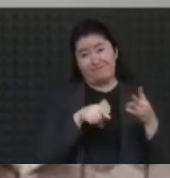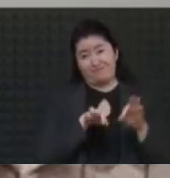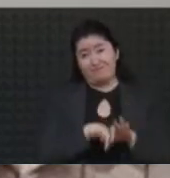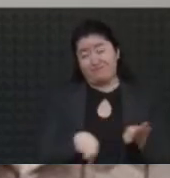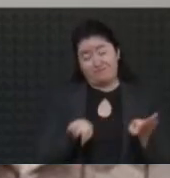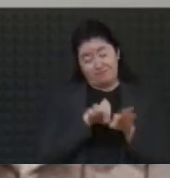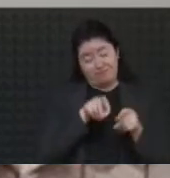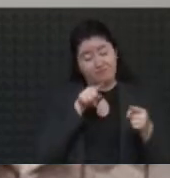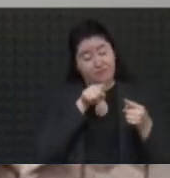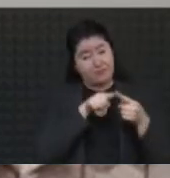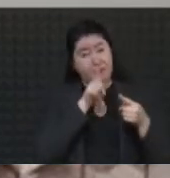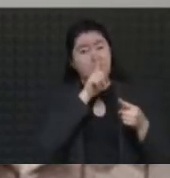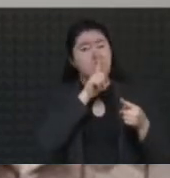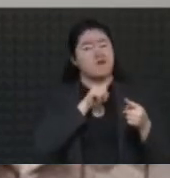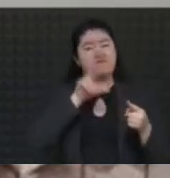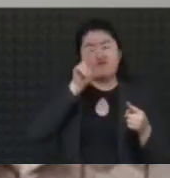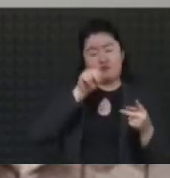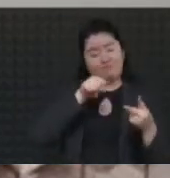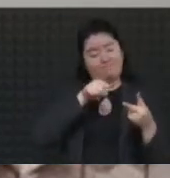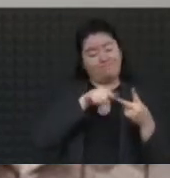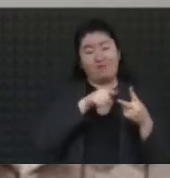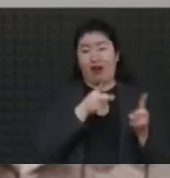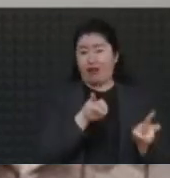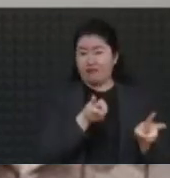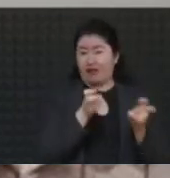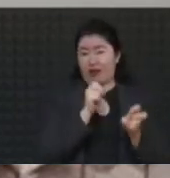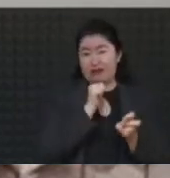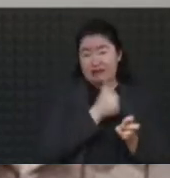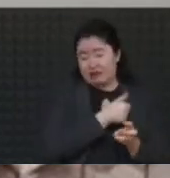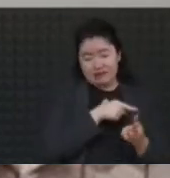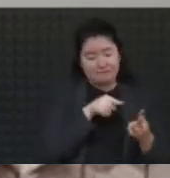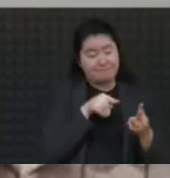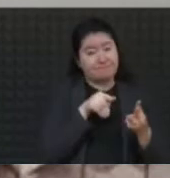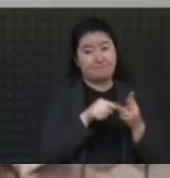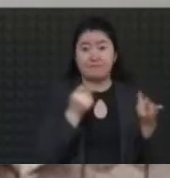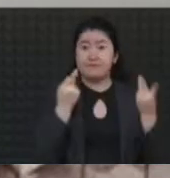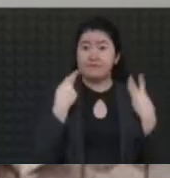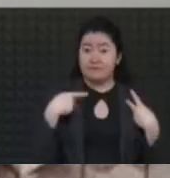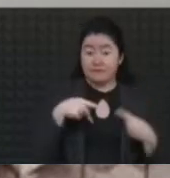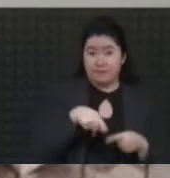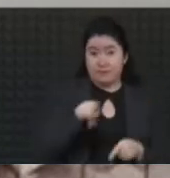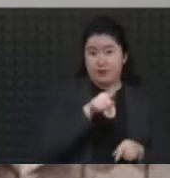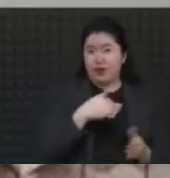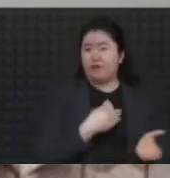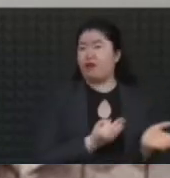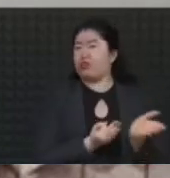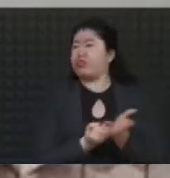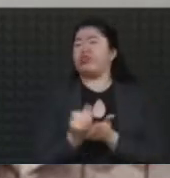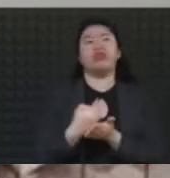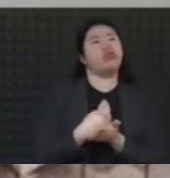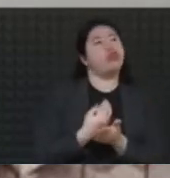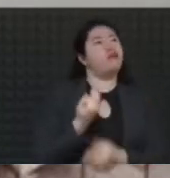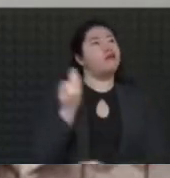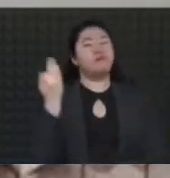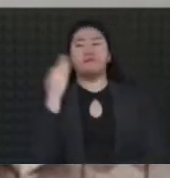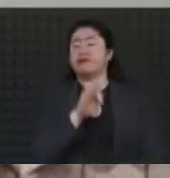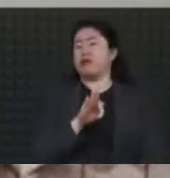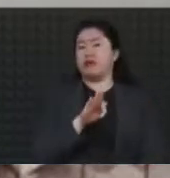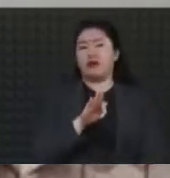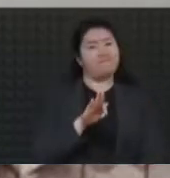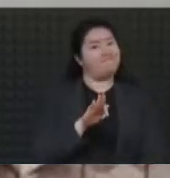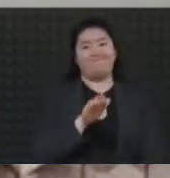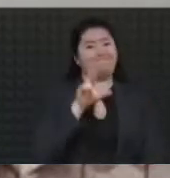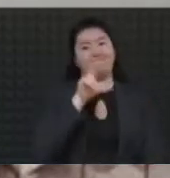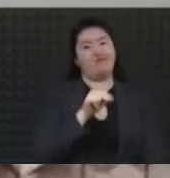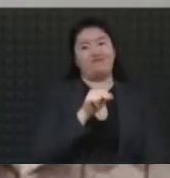no mentir, no robar y no traicionar al pueblo. Esa es la máxima con la que yo trabajo como jefa de gobierno